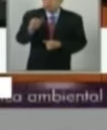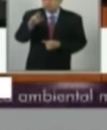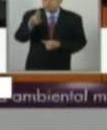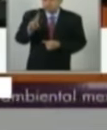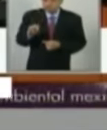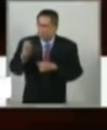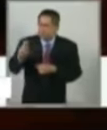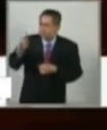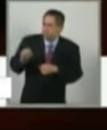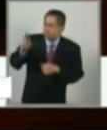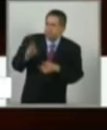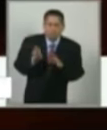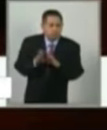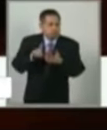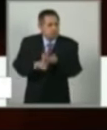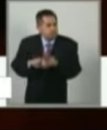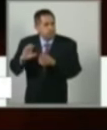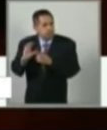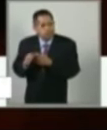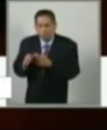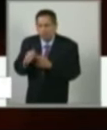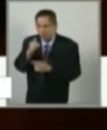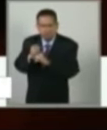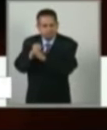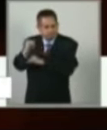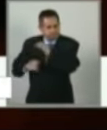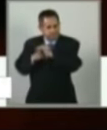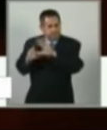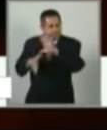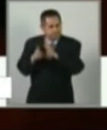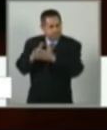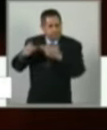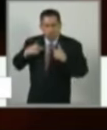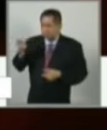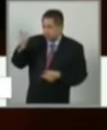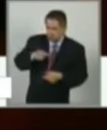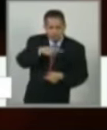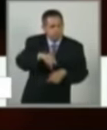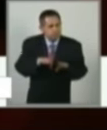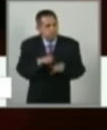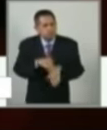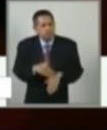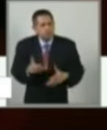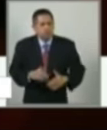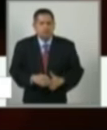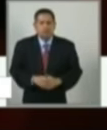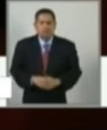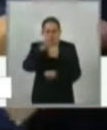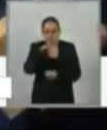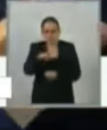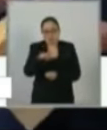ningún funcionario de alto nivel, mediano o bajo, le diga de cara al pueblo, al presidente, señor, está